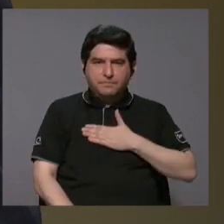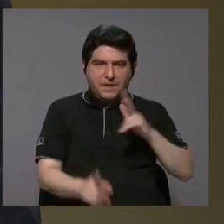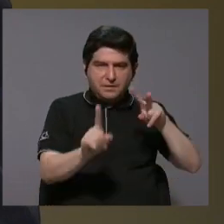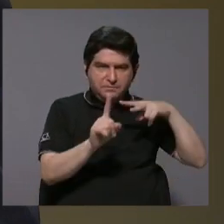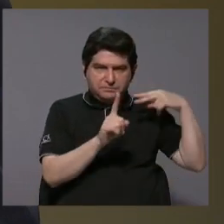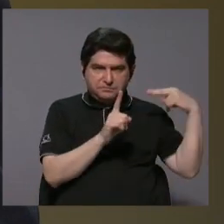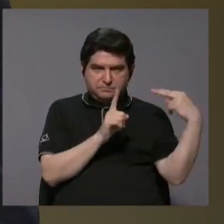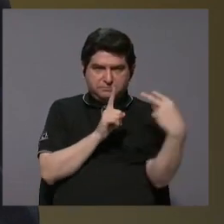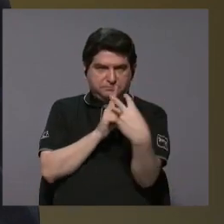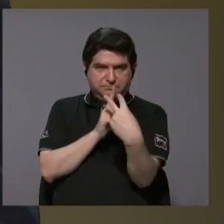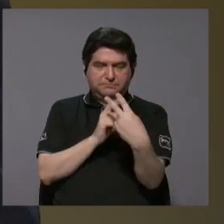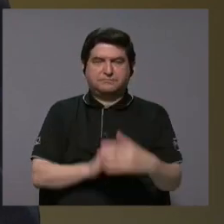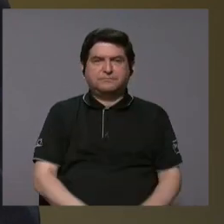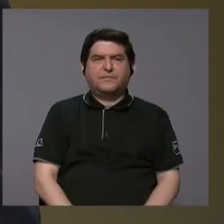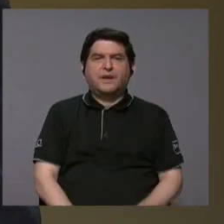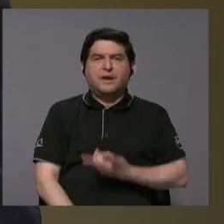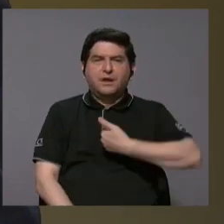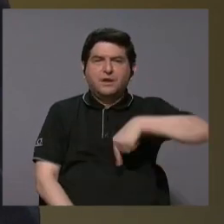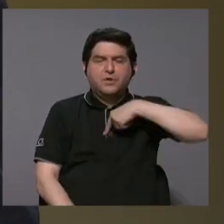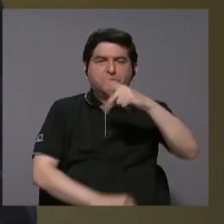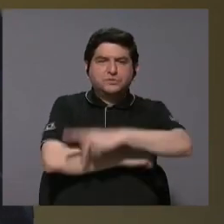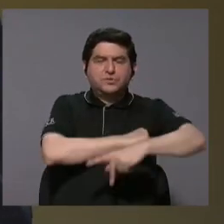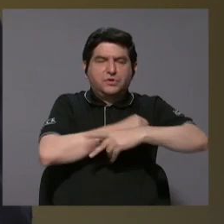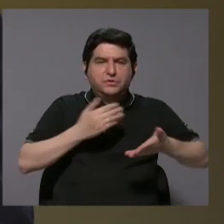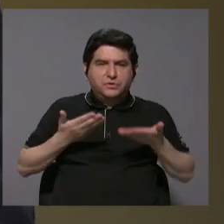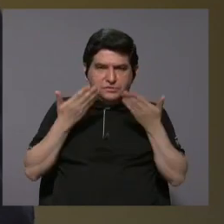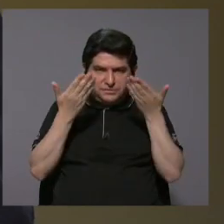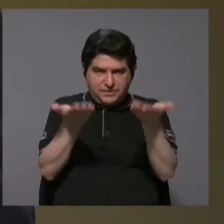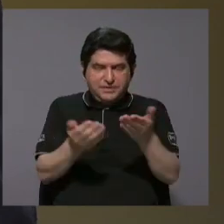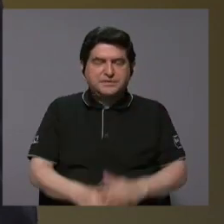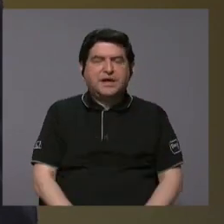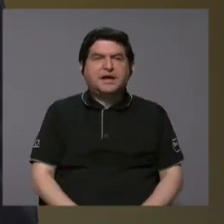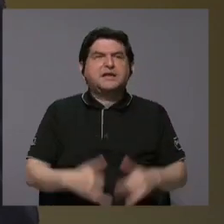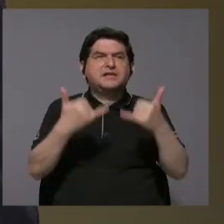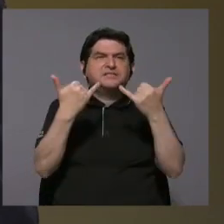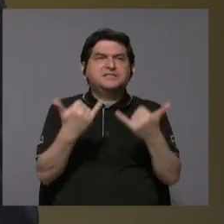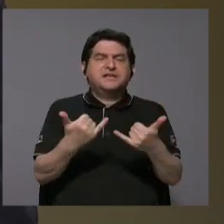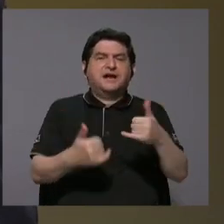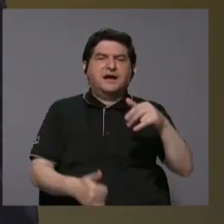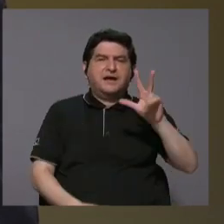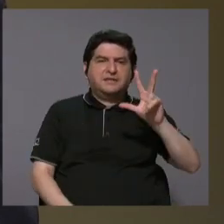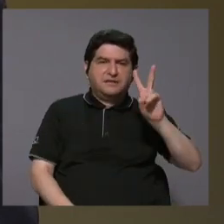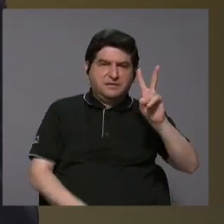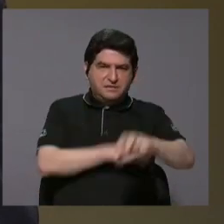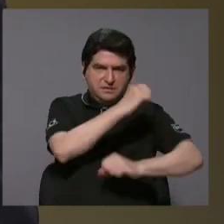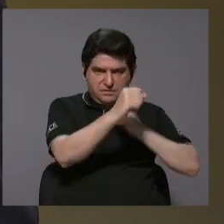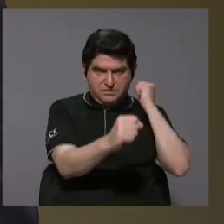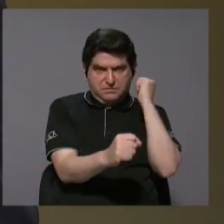perspectiva, le hemos dado al país, a lo largo de estos 32 años,